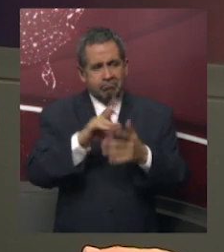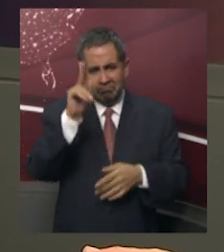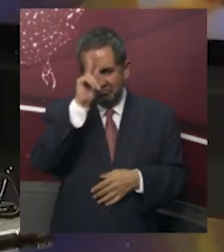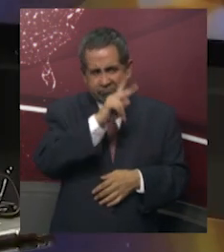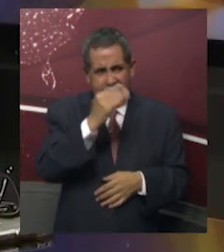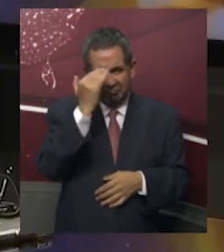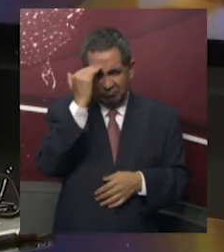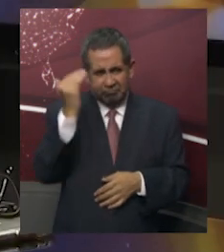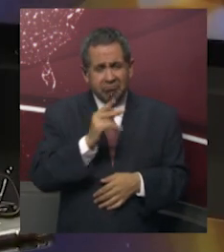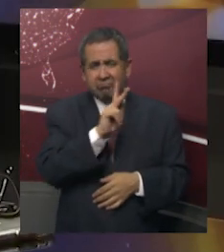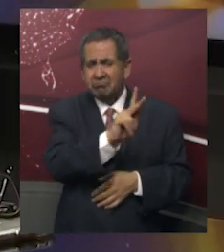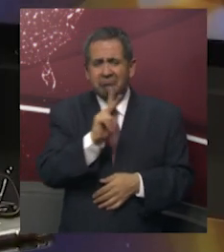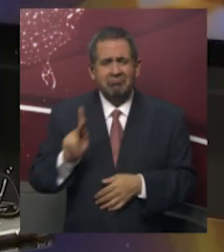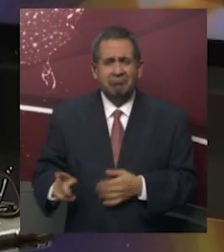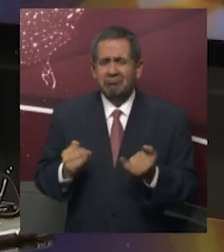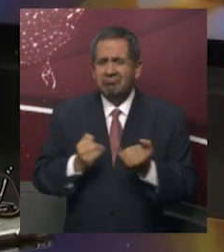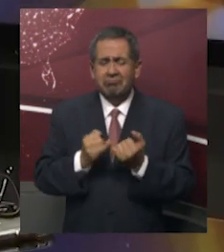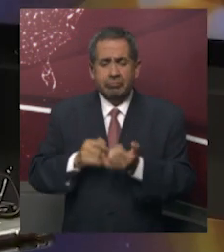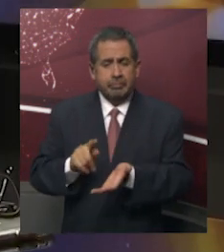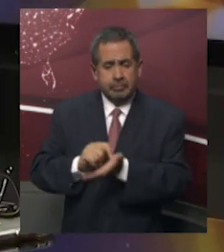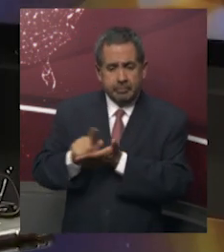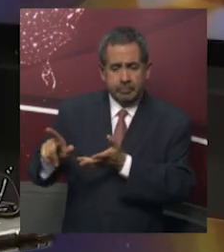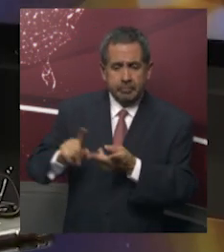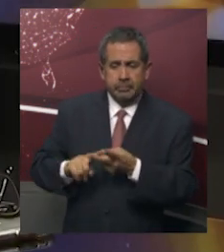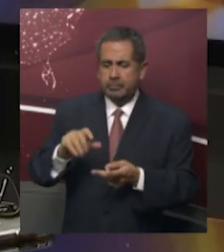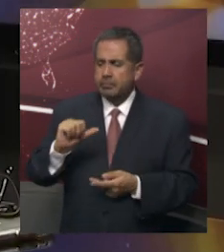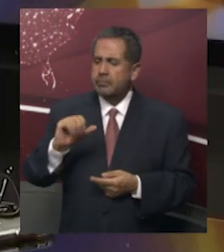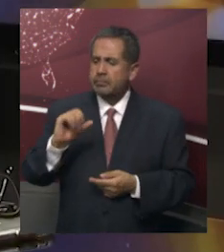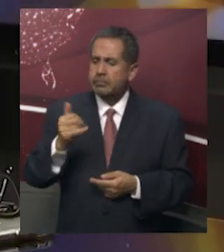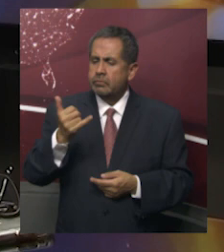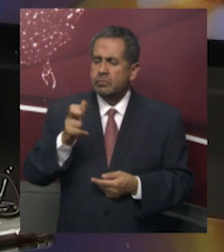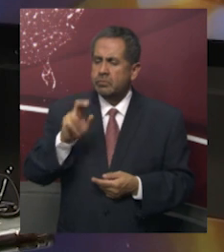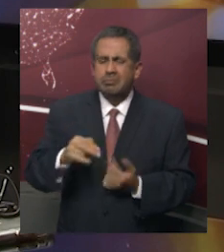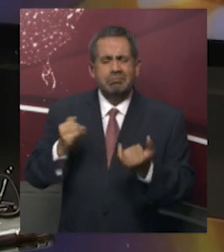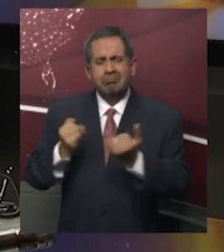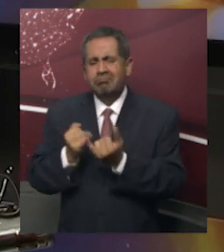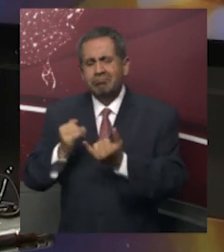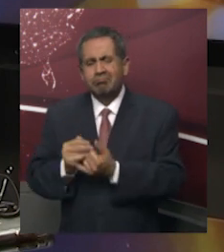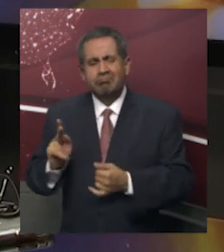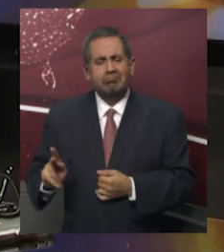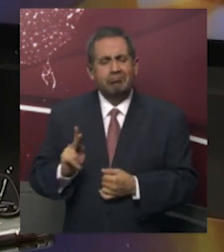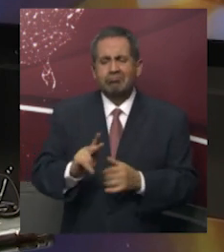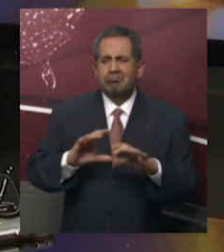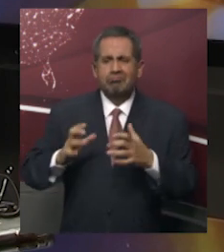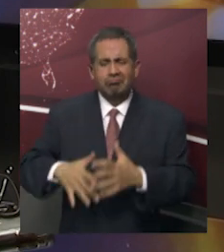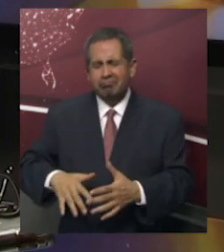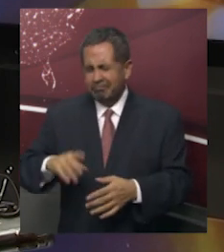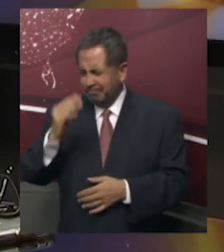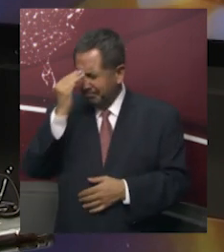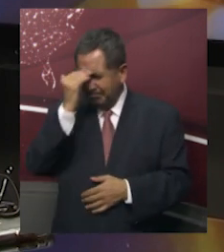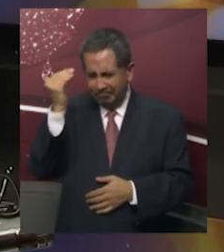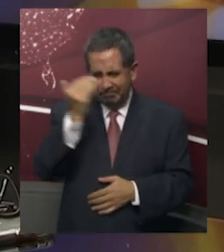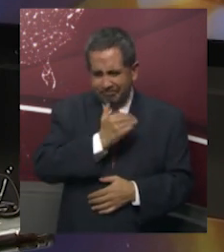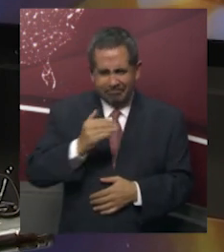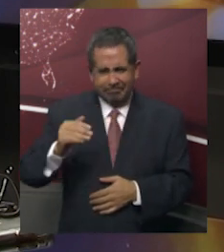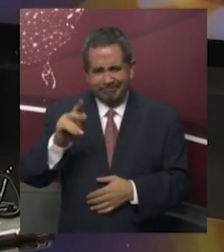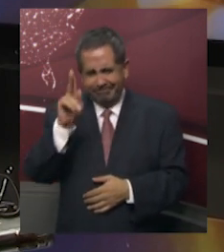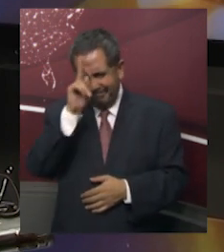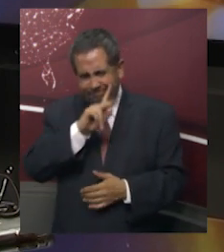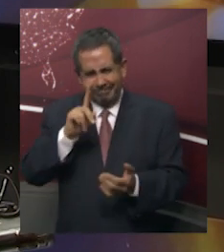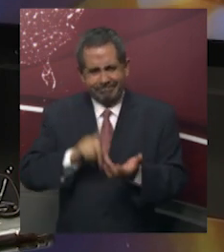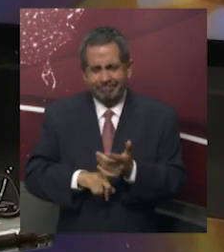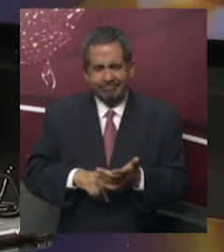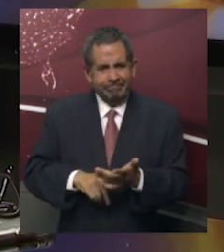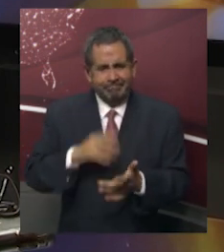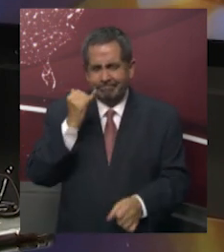criticamos. Estar en Tapachula, estar en Acayucan, estar en cualquiera de las estaciones migratorias mexicanas es verdaderamente